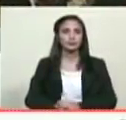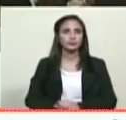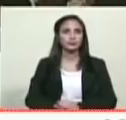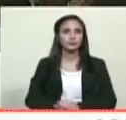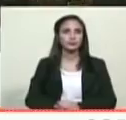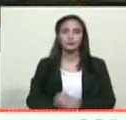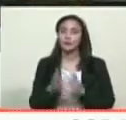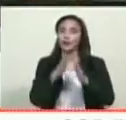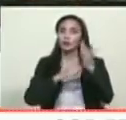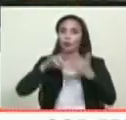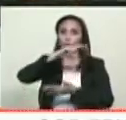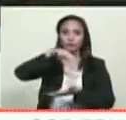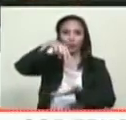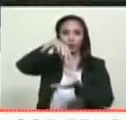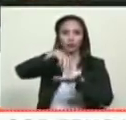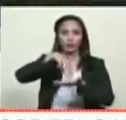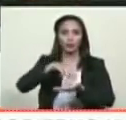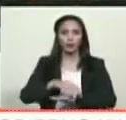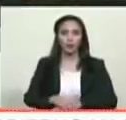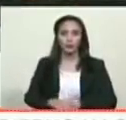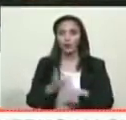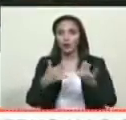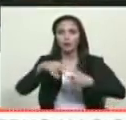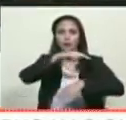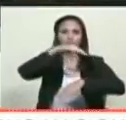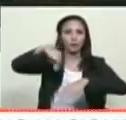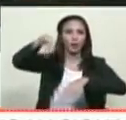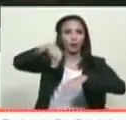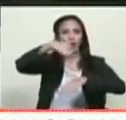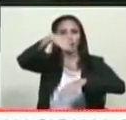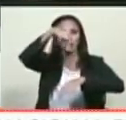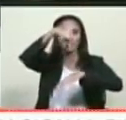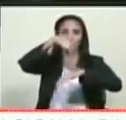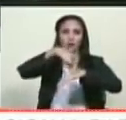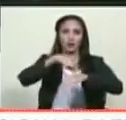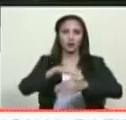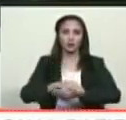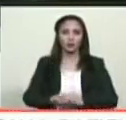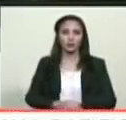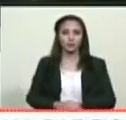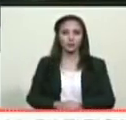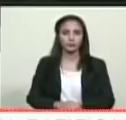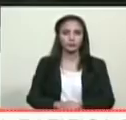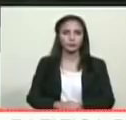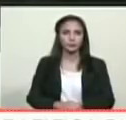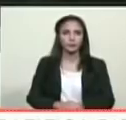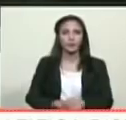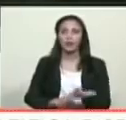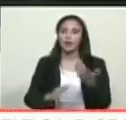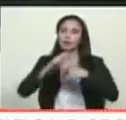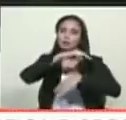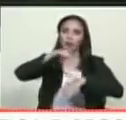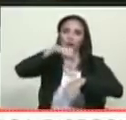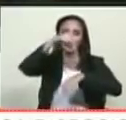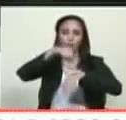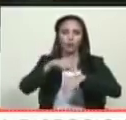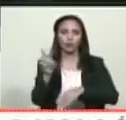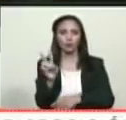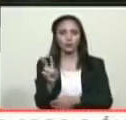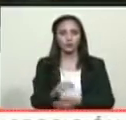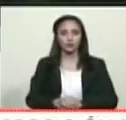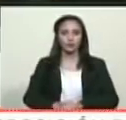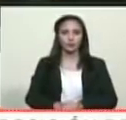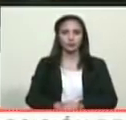Nos colocamos de pie para entonar las gloriosas notas del himno nacional de la República Bolivariana